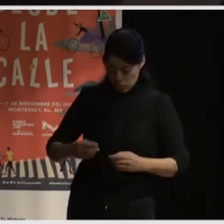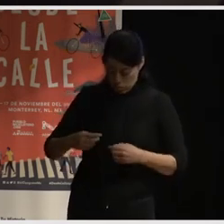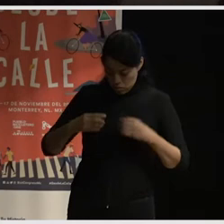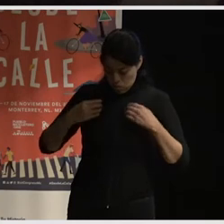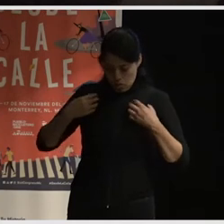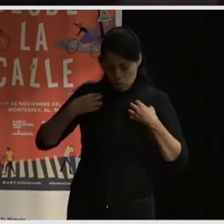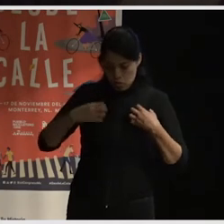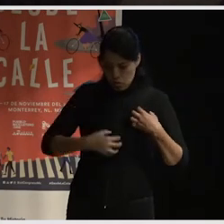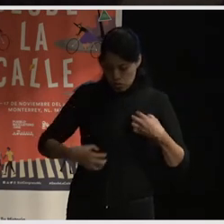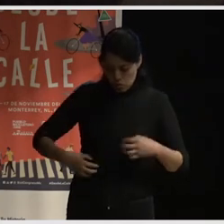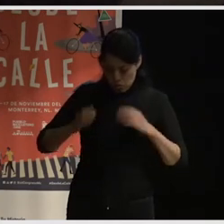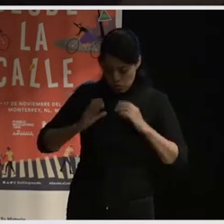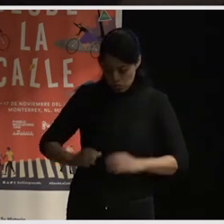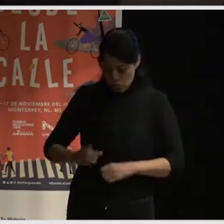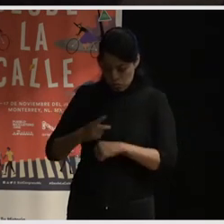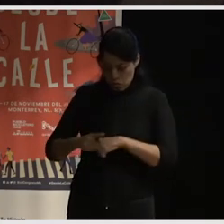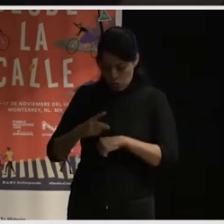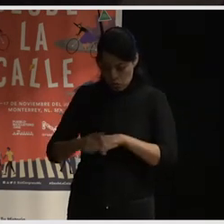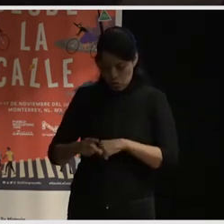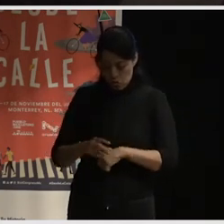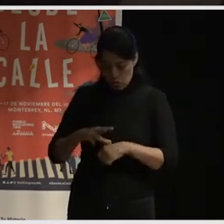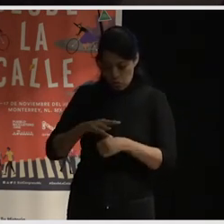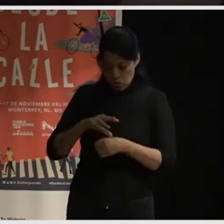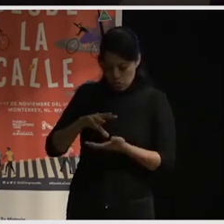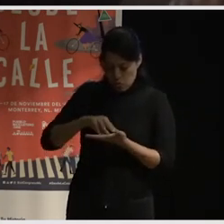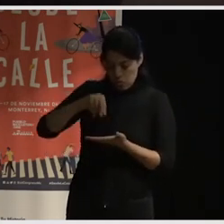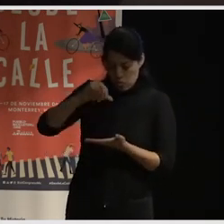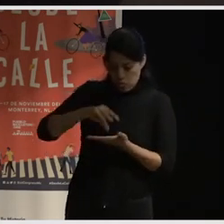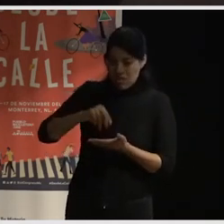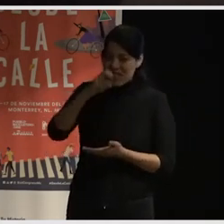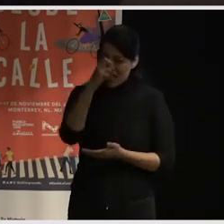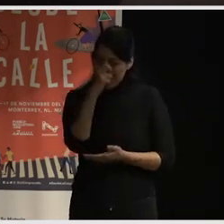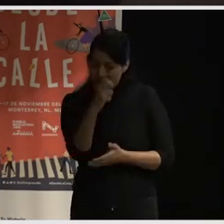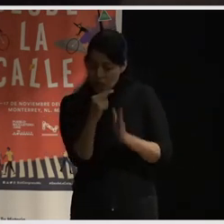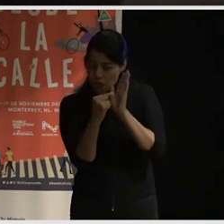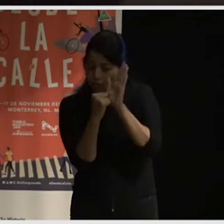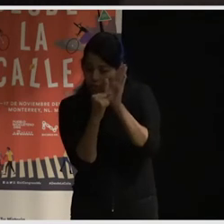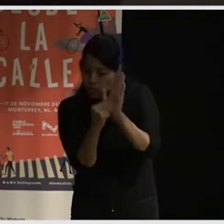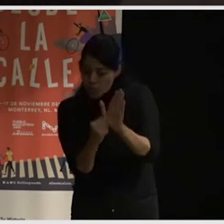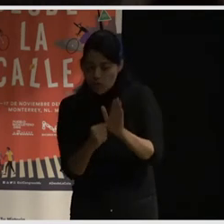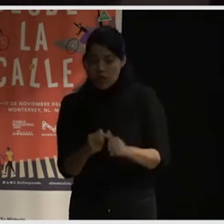según las partículas nocivas eso hay que hay que hay que ver y eso de difundir